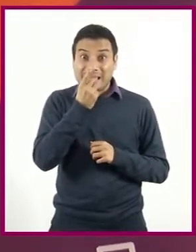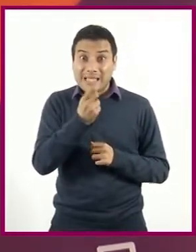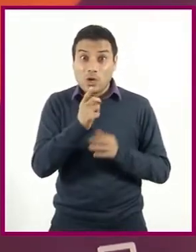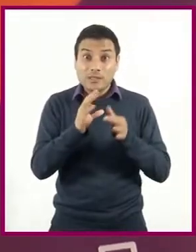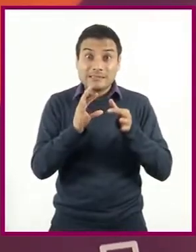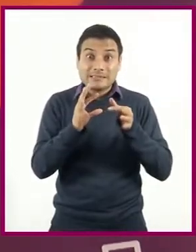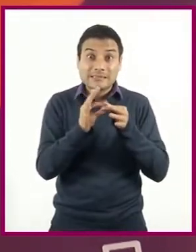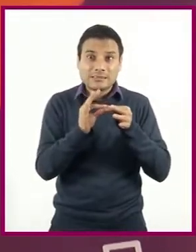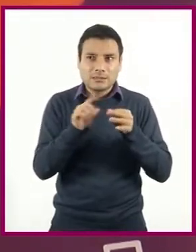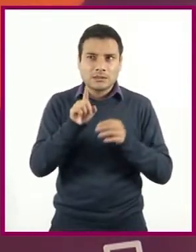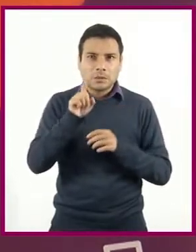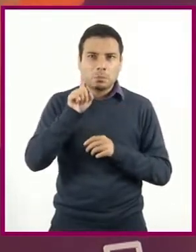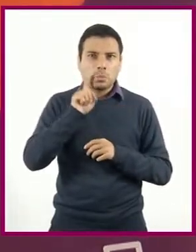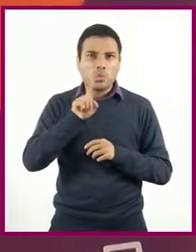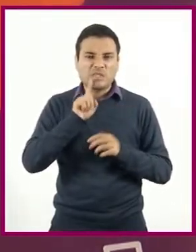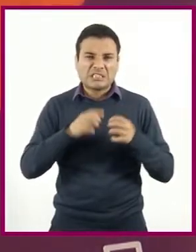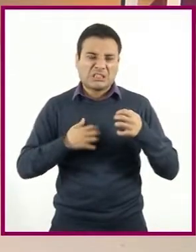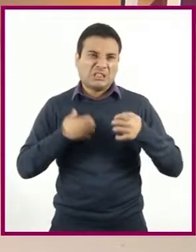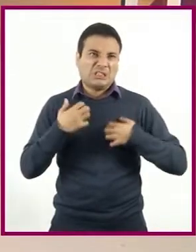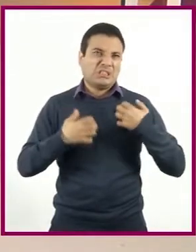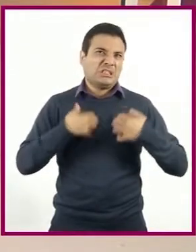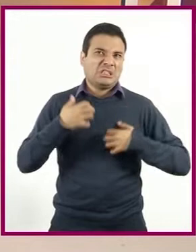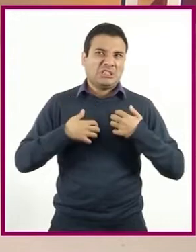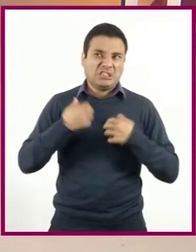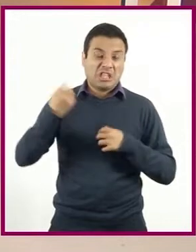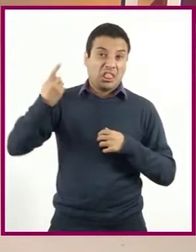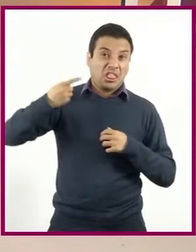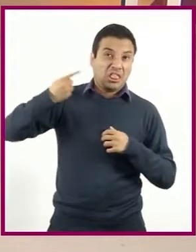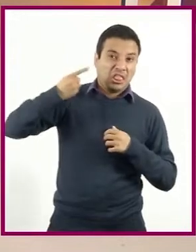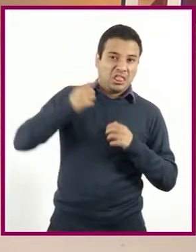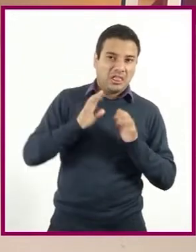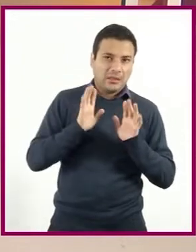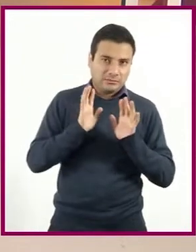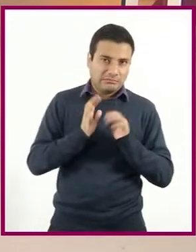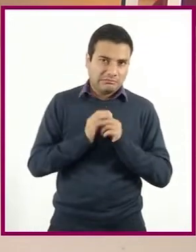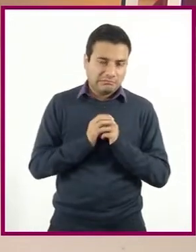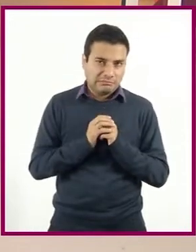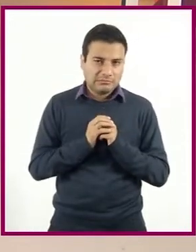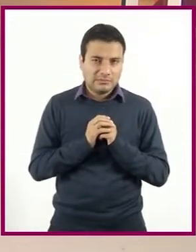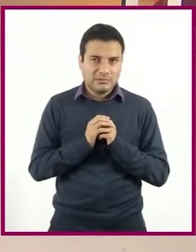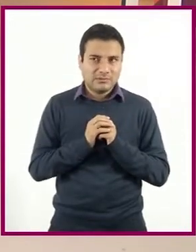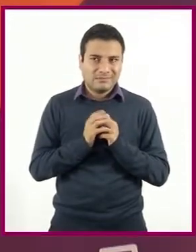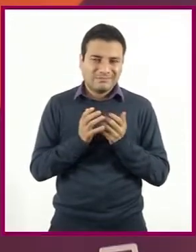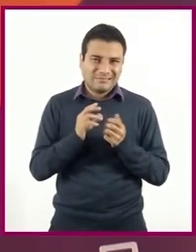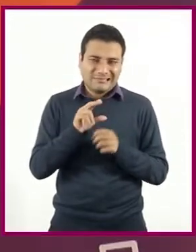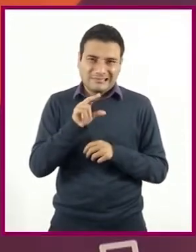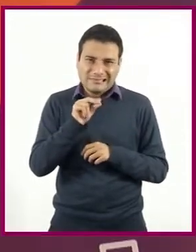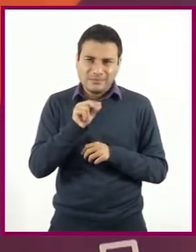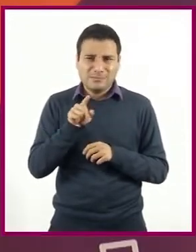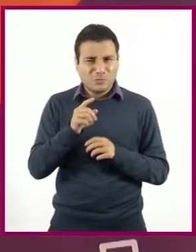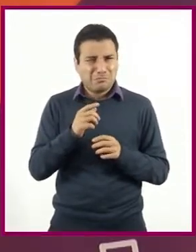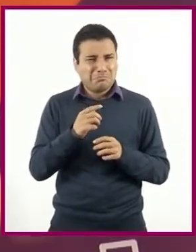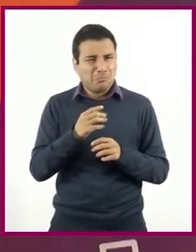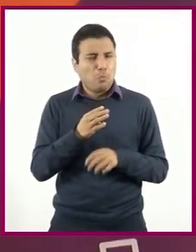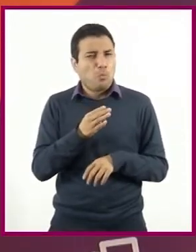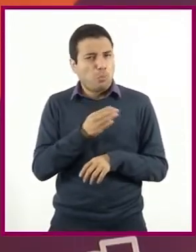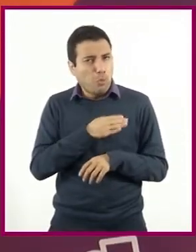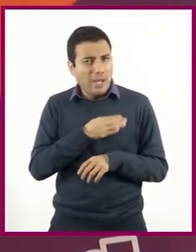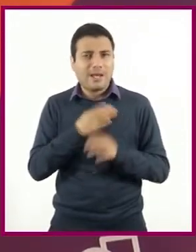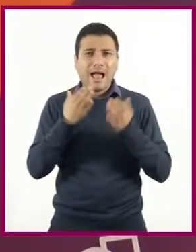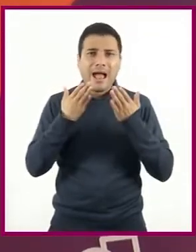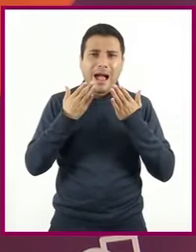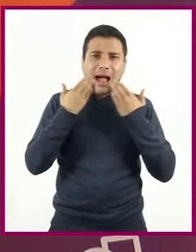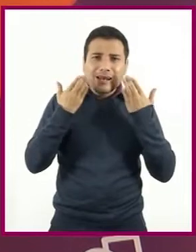ella se pone como energúmeno contra mí. Bueno, contra mí. Pero no, en general es muy amable y muy alegre y